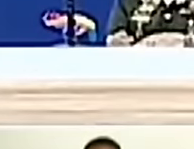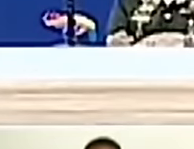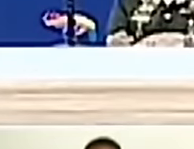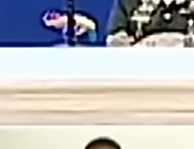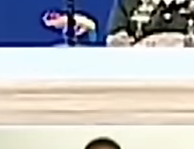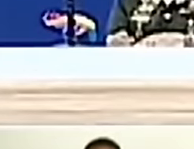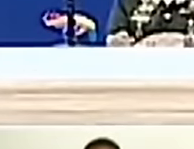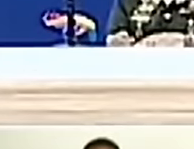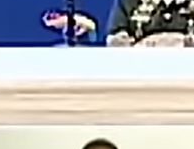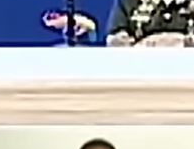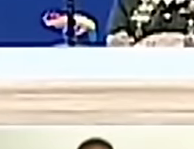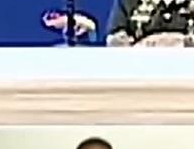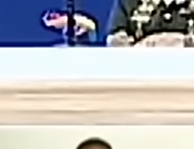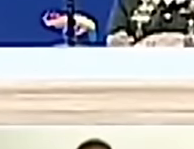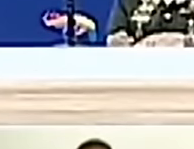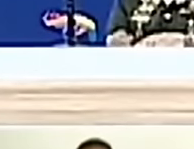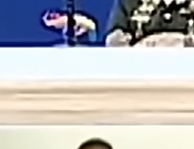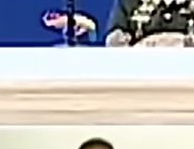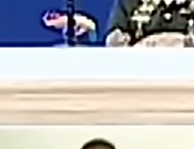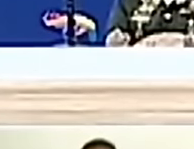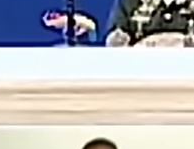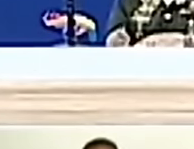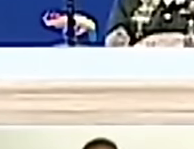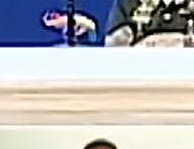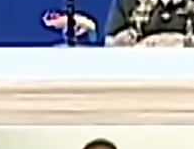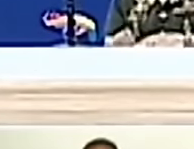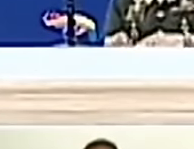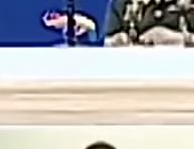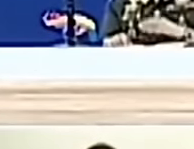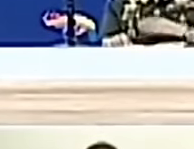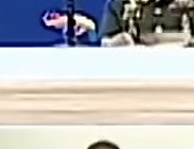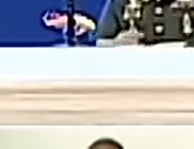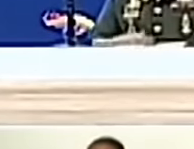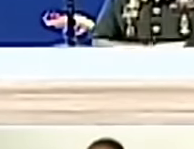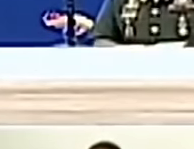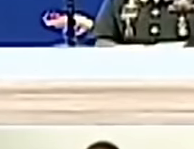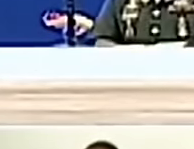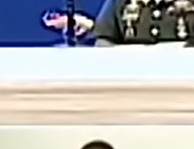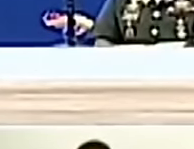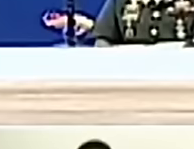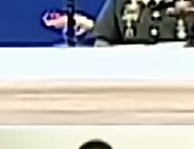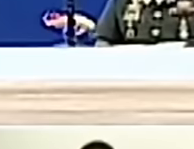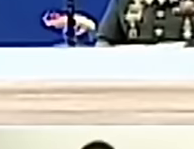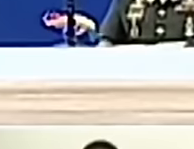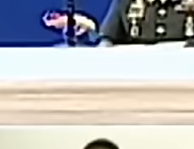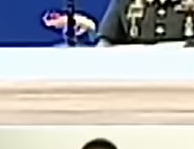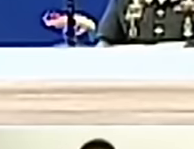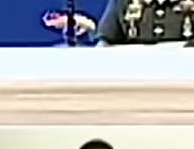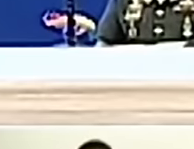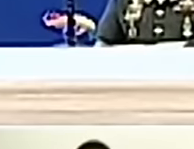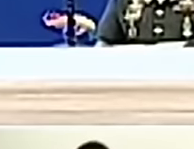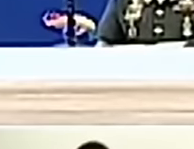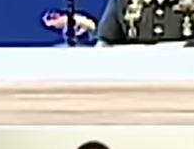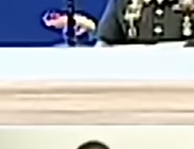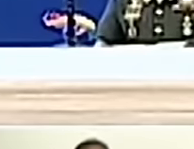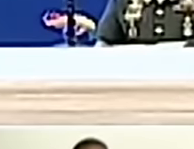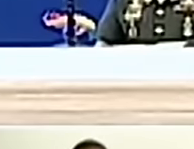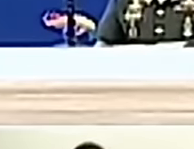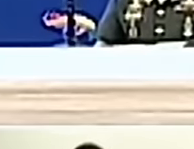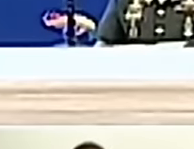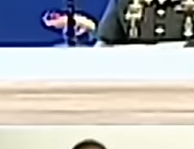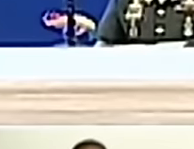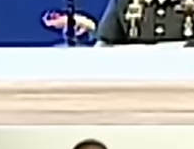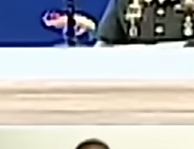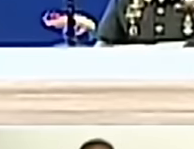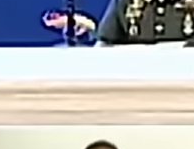Y con paciencia, hemos estado exigiendo de Guyana que se siente cara a cara a conversar. Le mandé